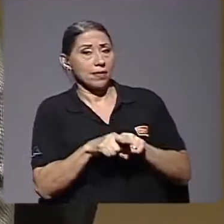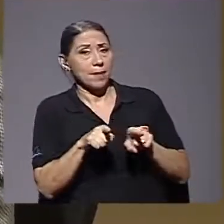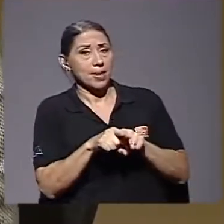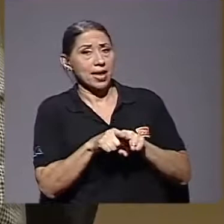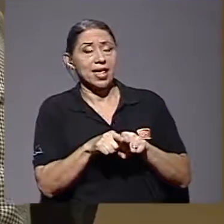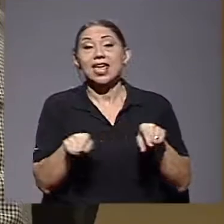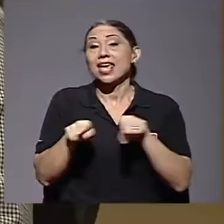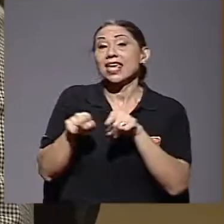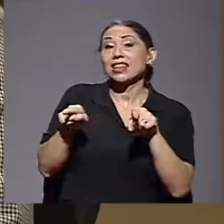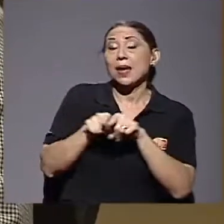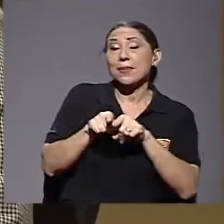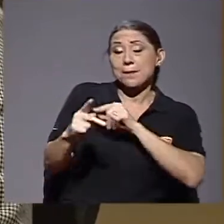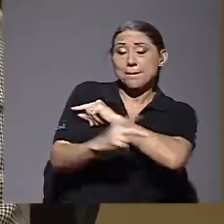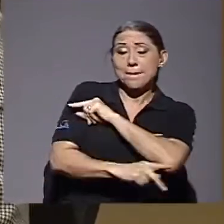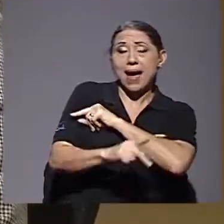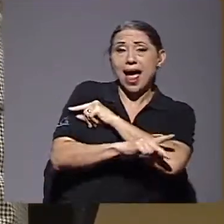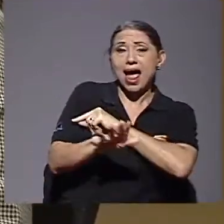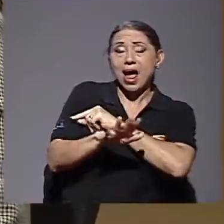de Orinoco, que